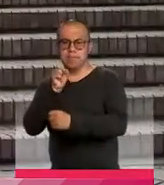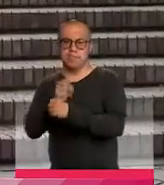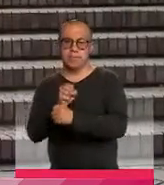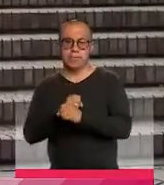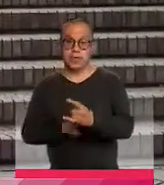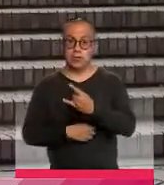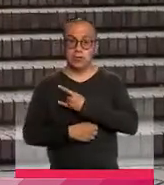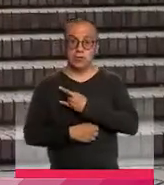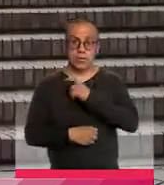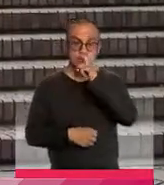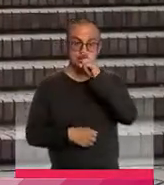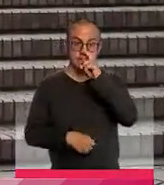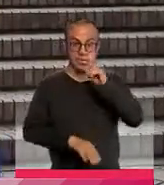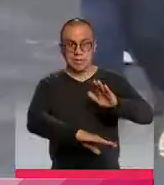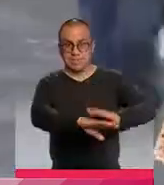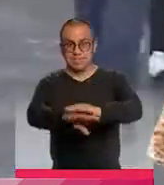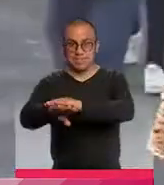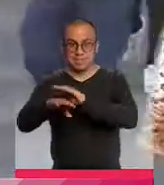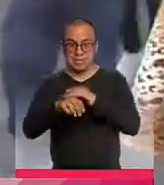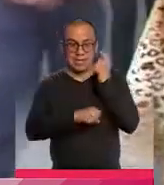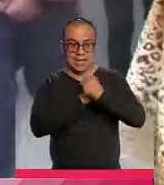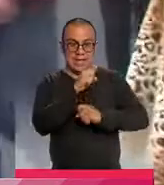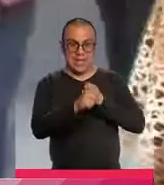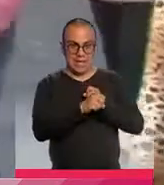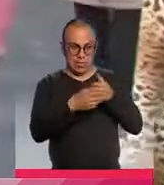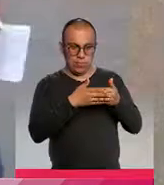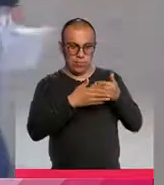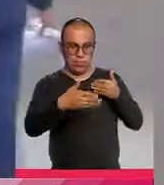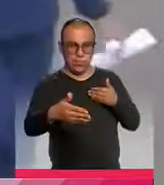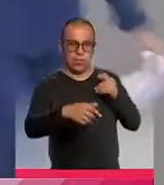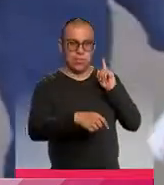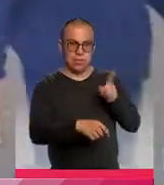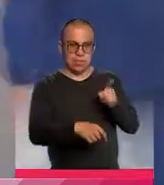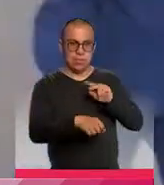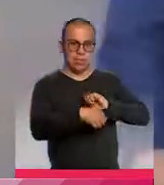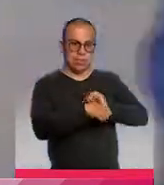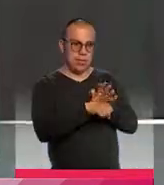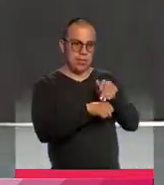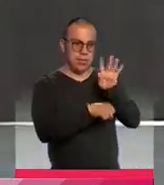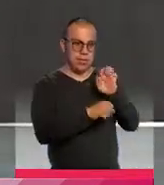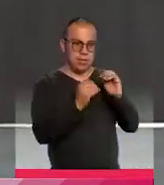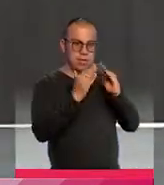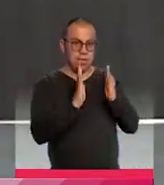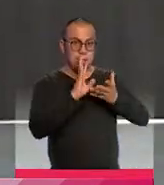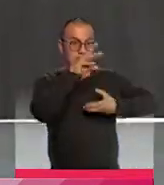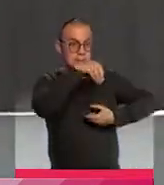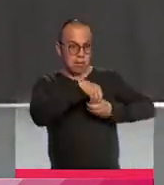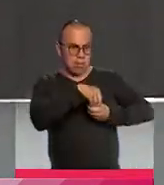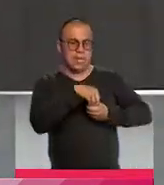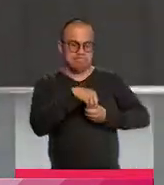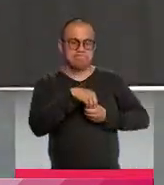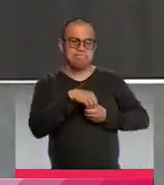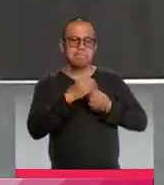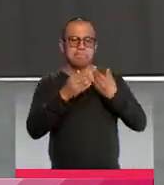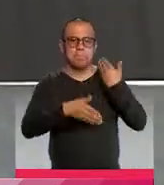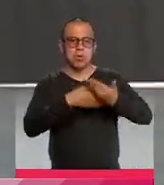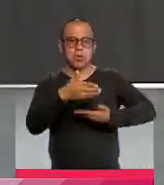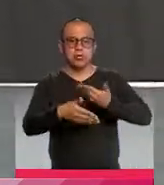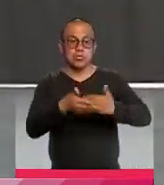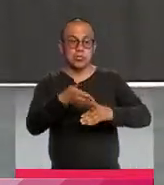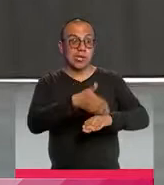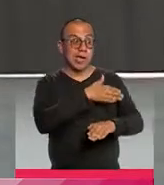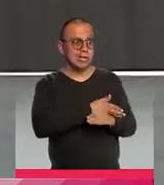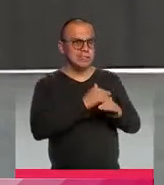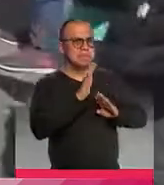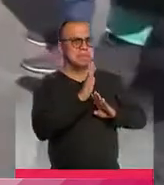Universidad Javeriana advierte que con lo ocurrido durante la pandemia generada por el coronavirus, se podrían perder los avances que se habían